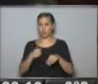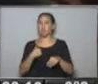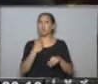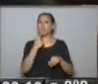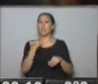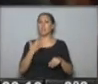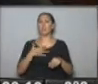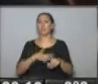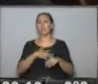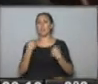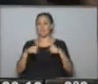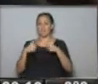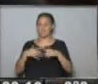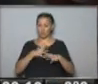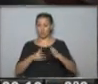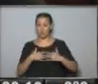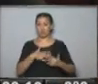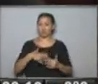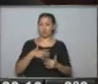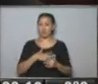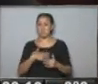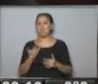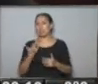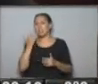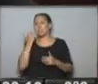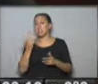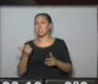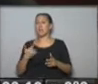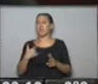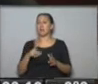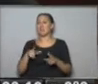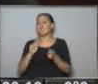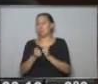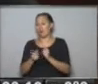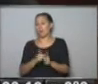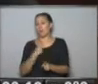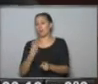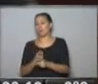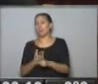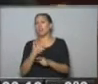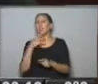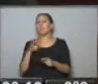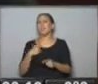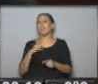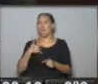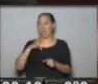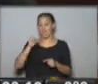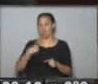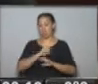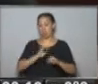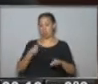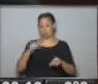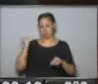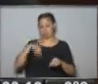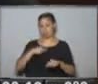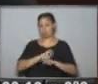tener sensaciones variadas pero evidentemente la tendencia ya se ha hecho irreversible con lo cual creo que es digno que diga que aceptó la derrota de las